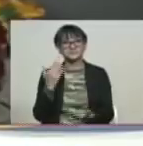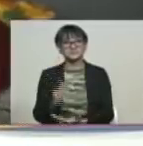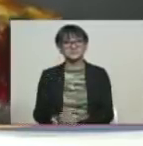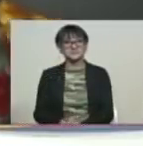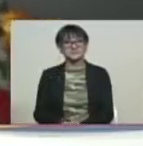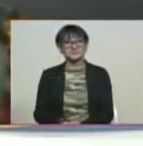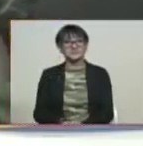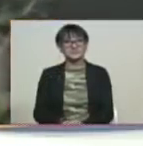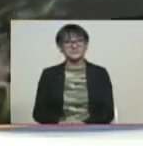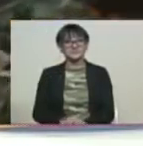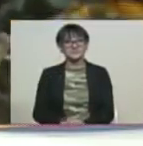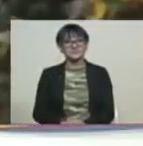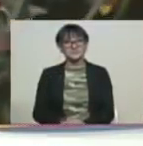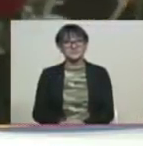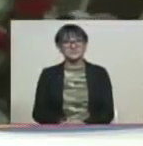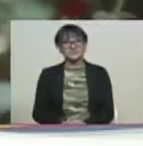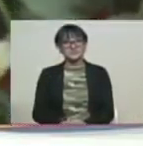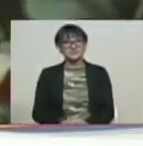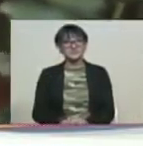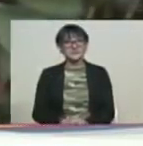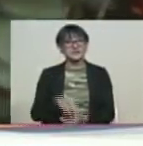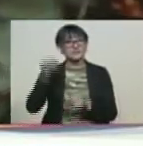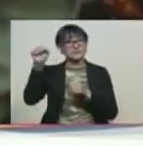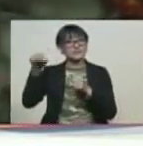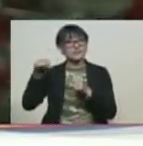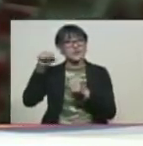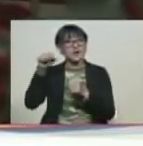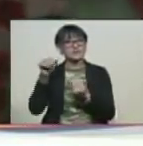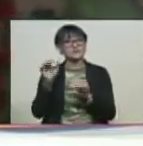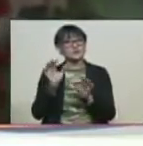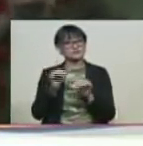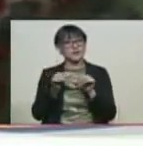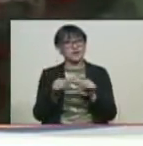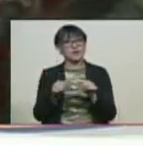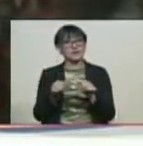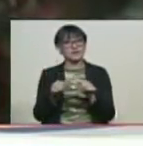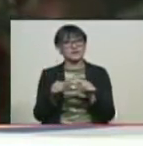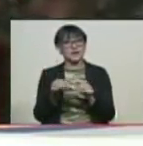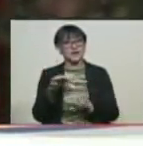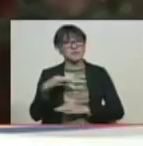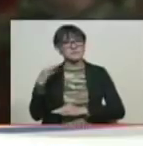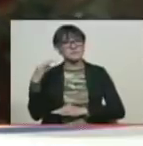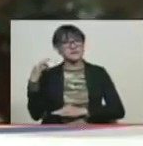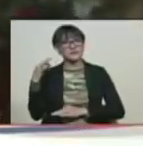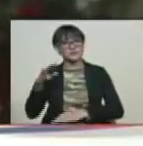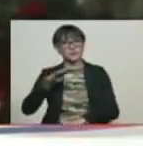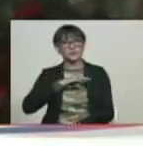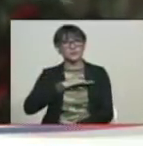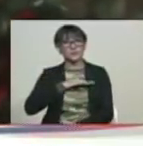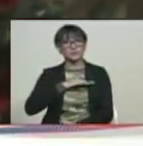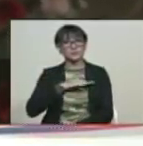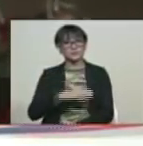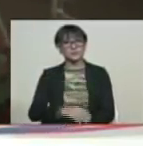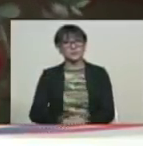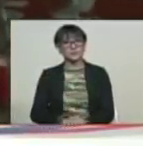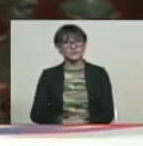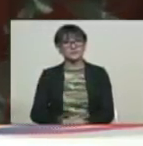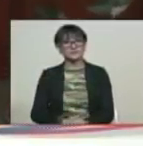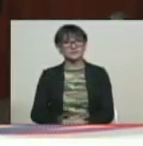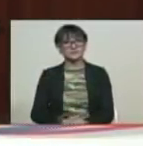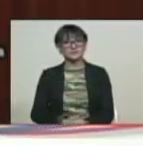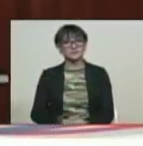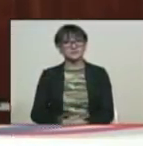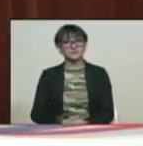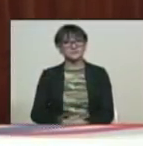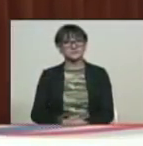quede la grabación del año 2018. Exacto. Mantiene el espíritu de la época, piezas de diseño